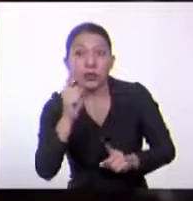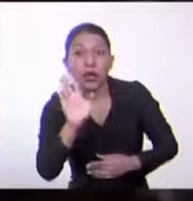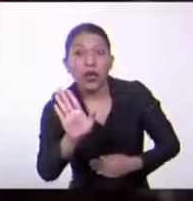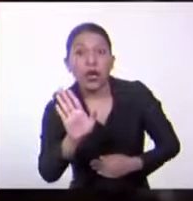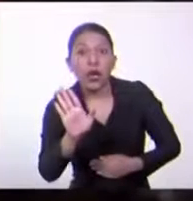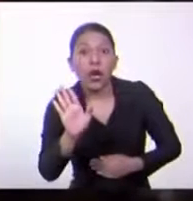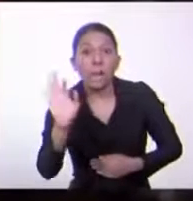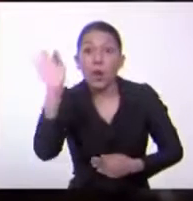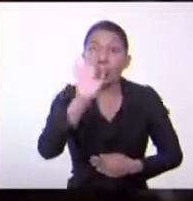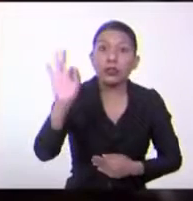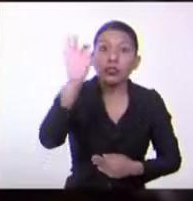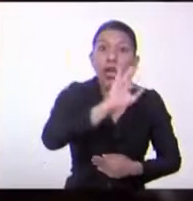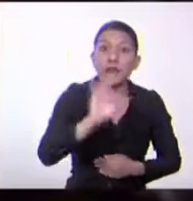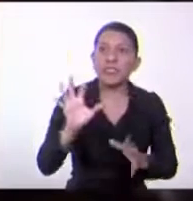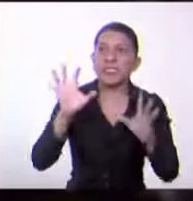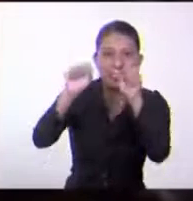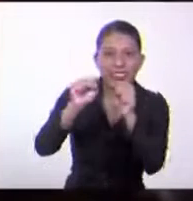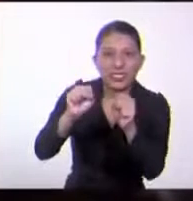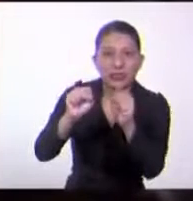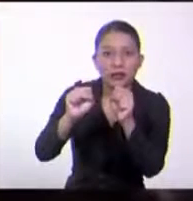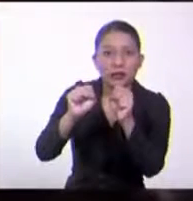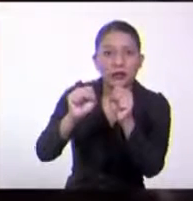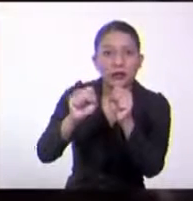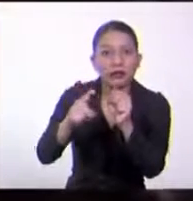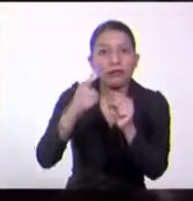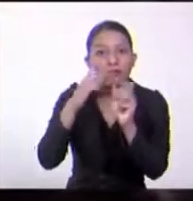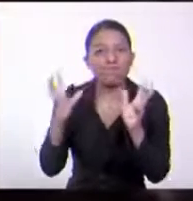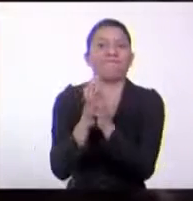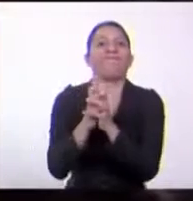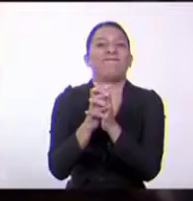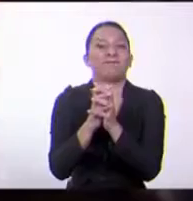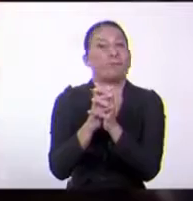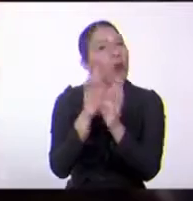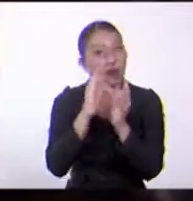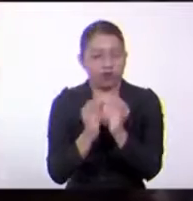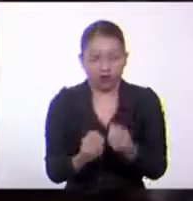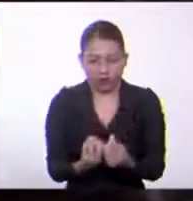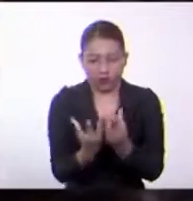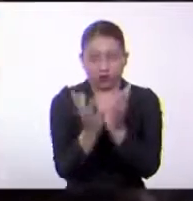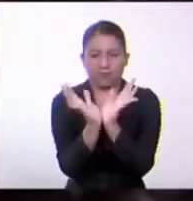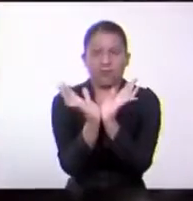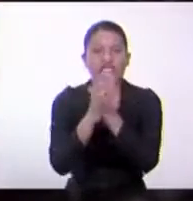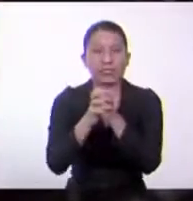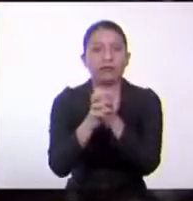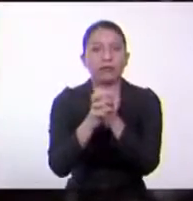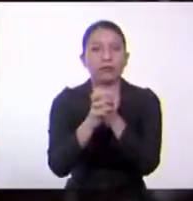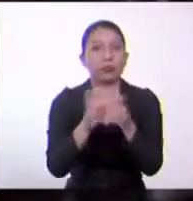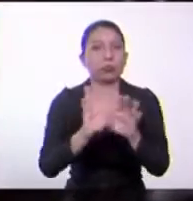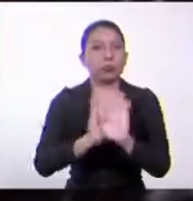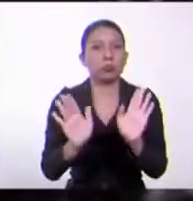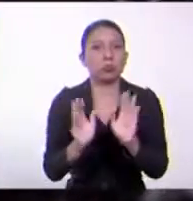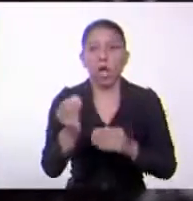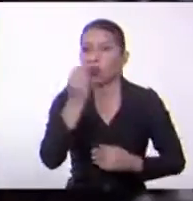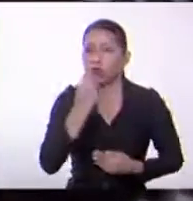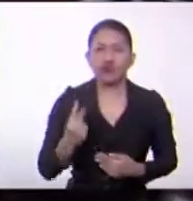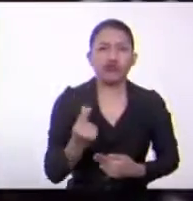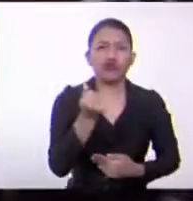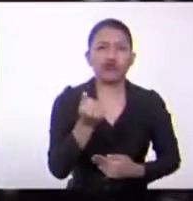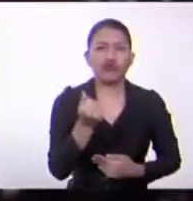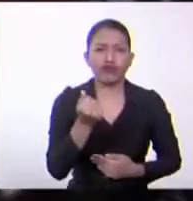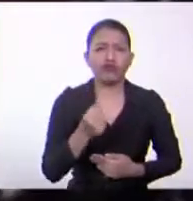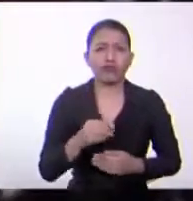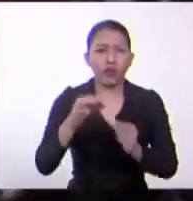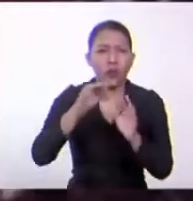atrapada entre las pinzas de una Venus atrapamoscas. Es el primero de los métodos y uno de los más rápidos, las